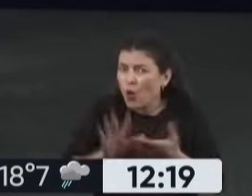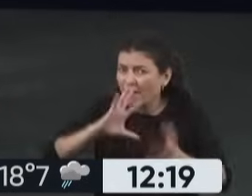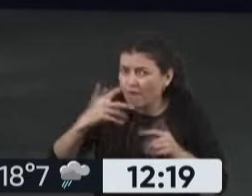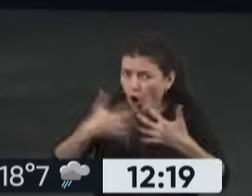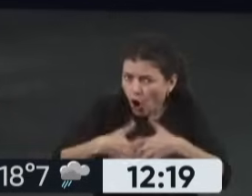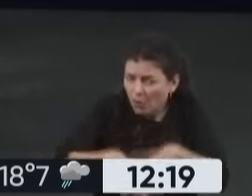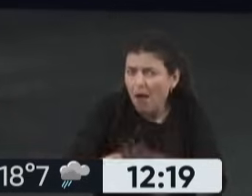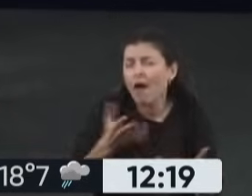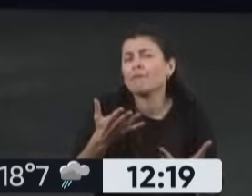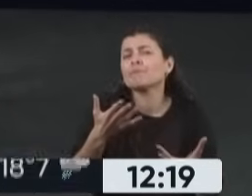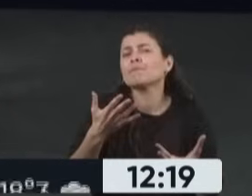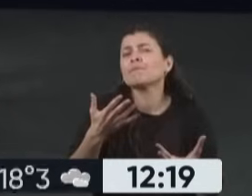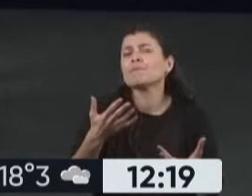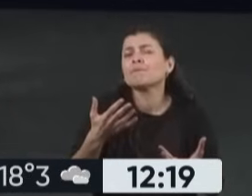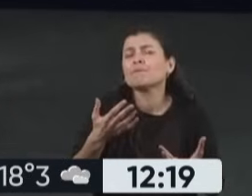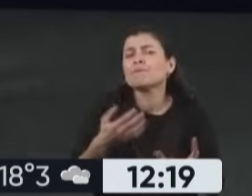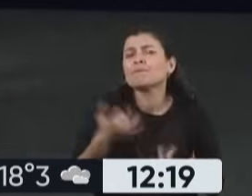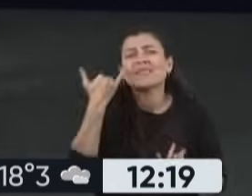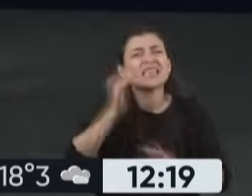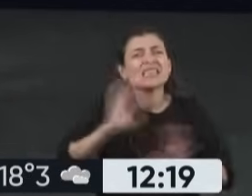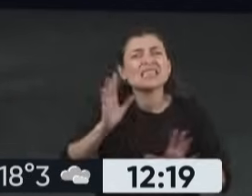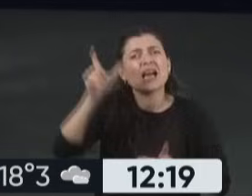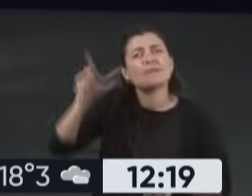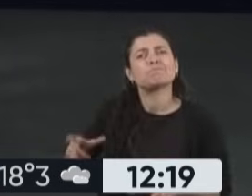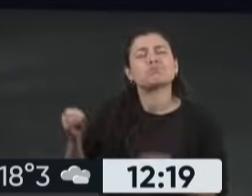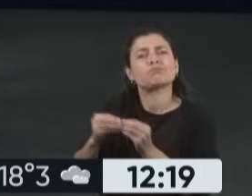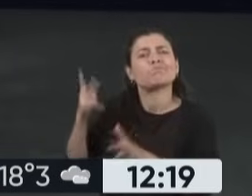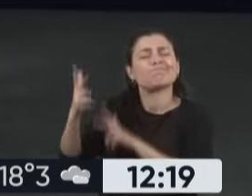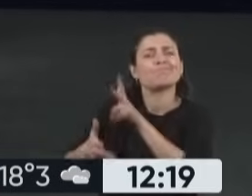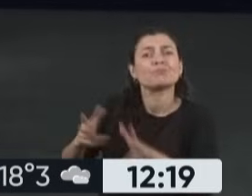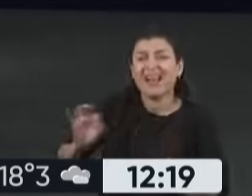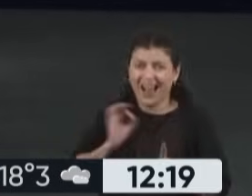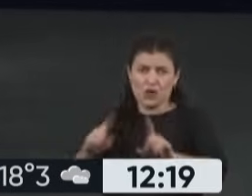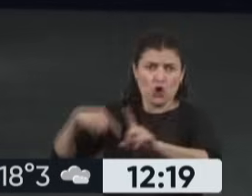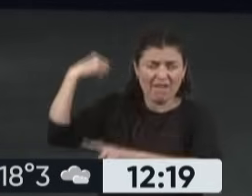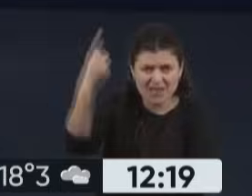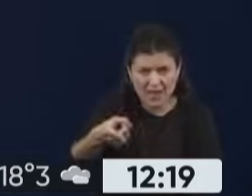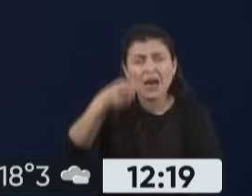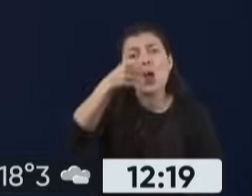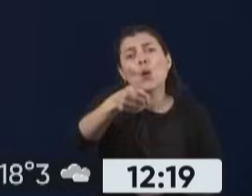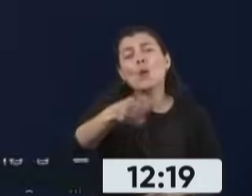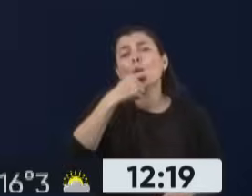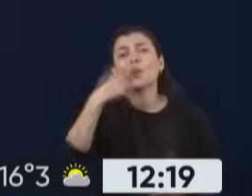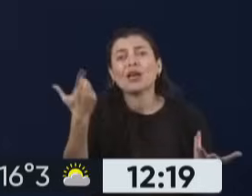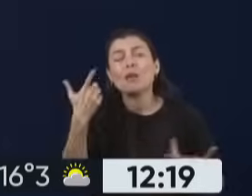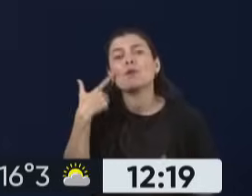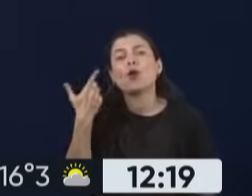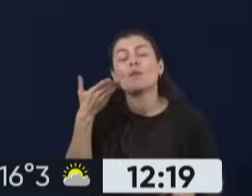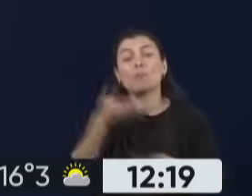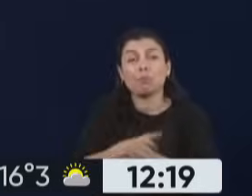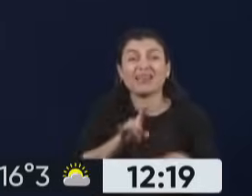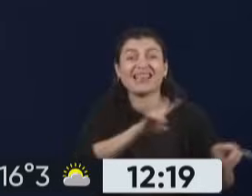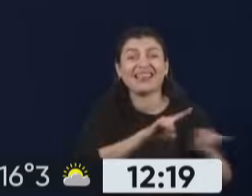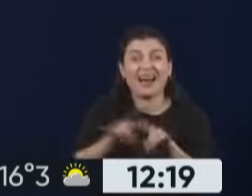sistema lo que va a hacer, como ya explicó Juan, es el año que viene vos vas a entrar